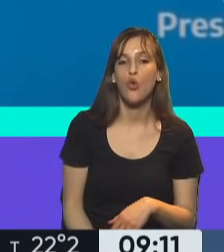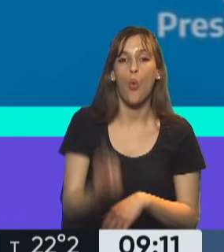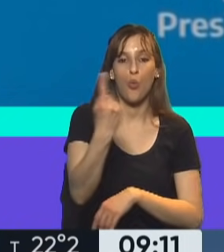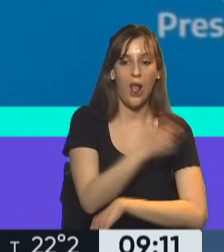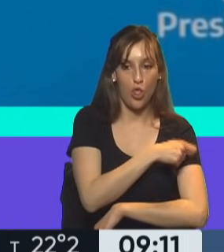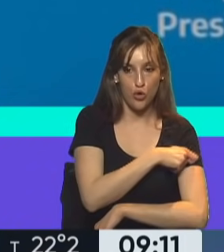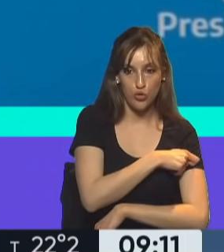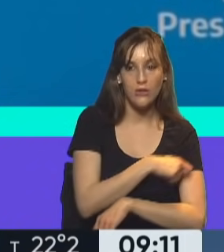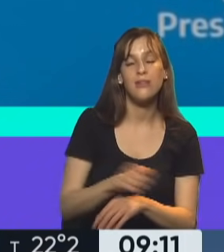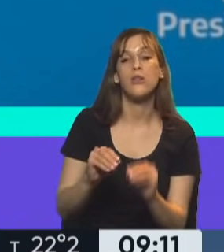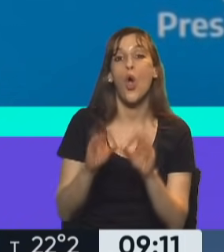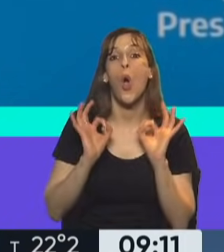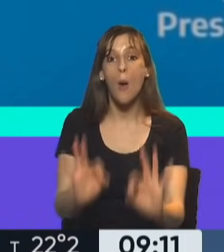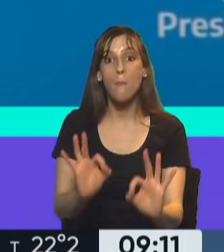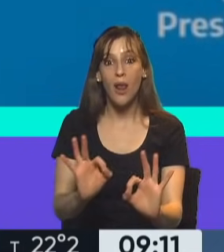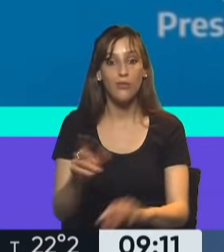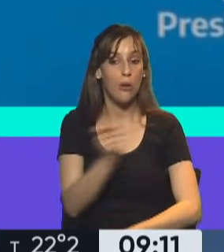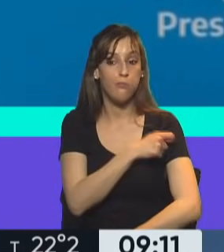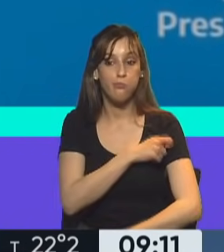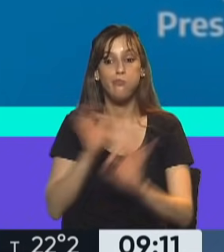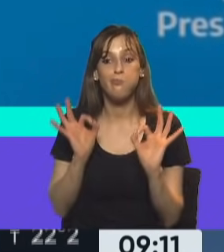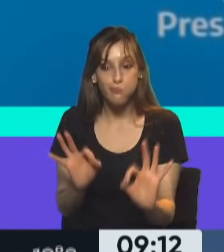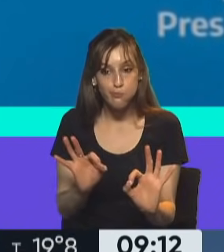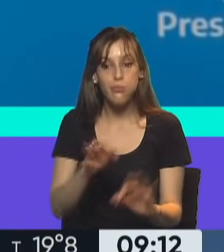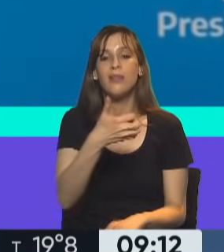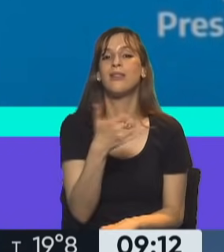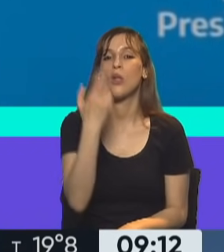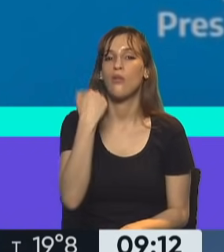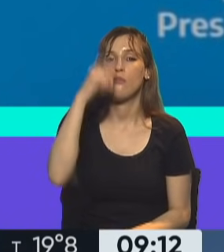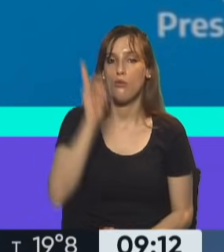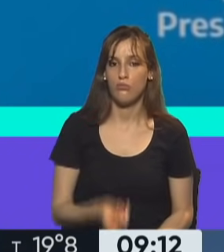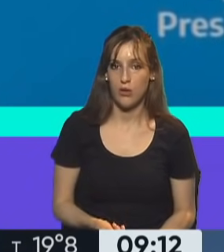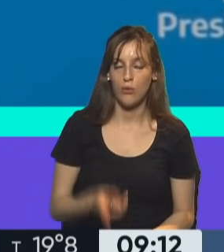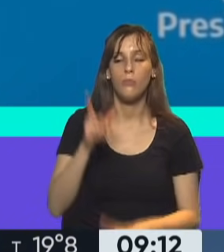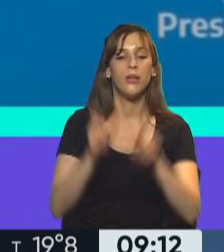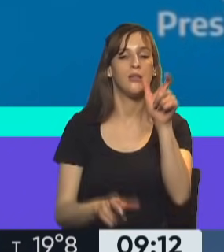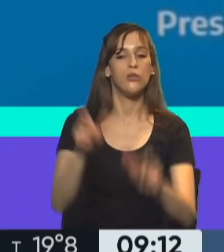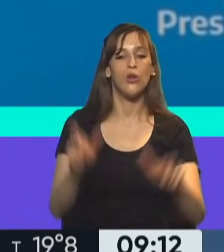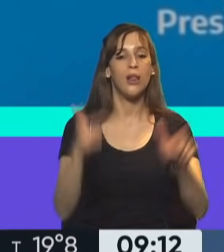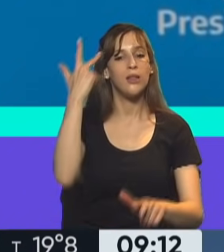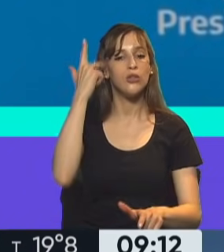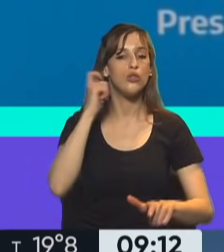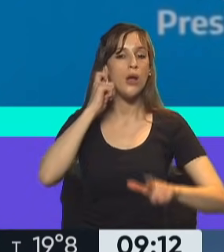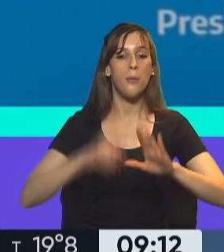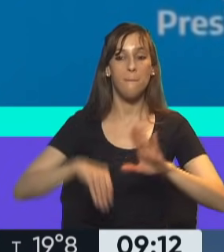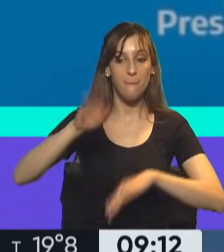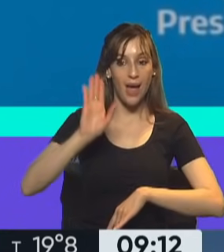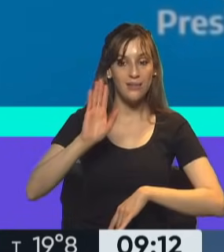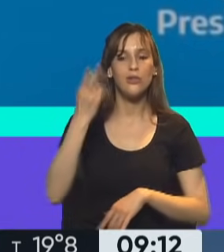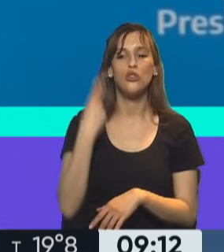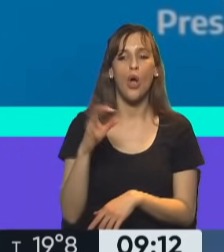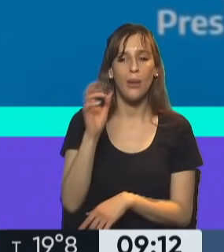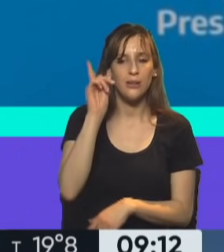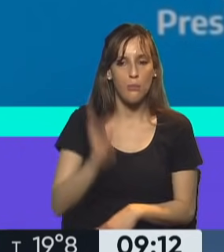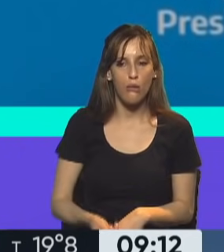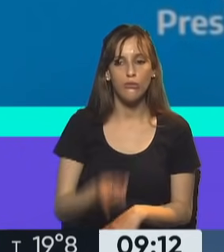el 69%. Cuando vemos los mayores de 18 años, 90% ha iniciado su esquema de vacunación